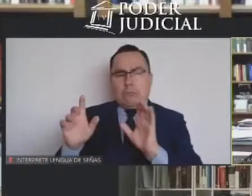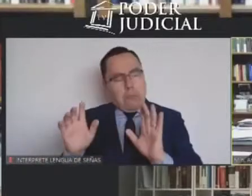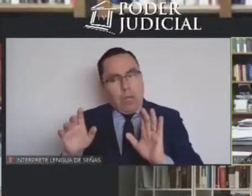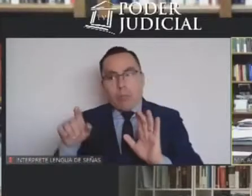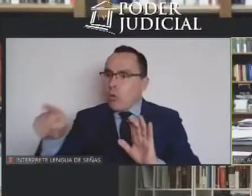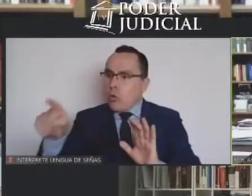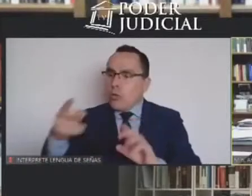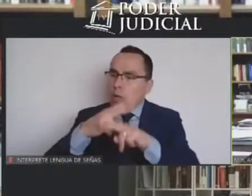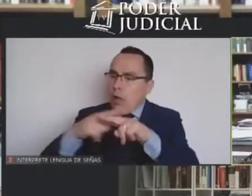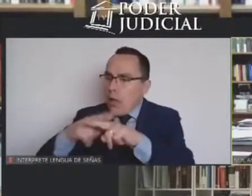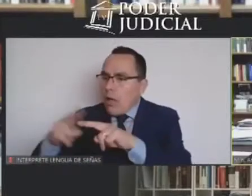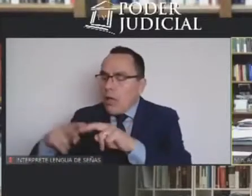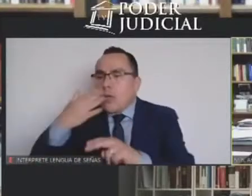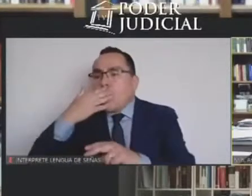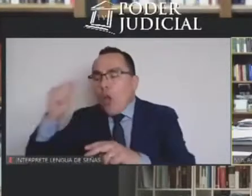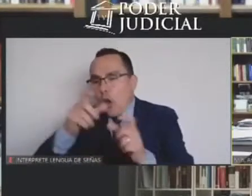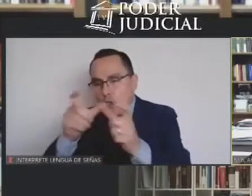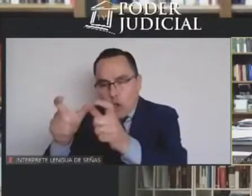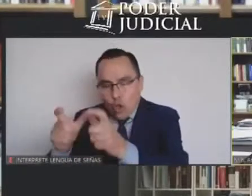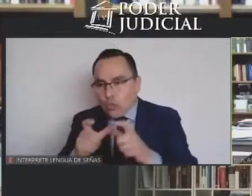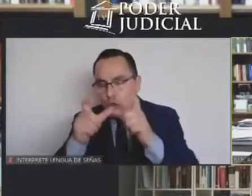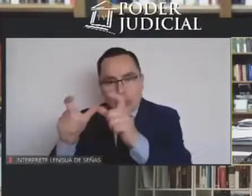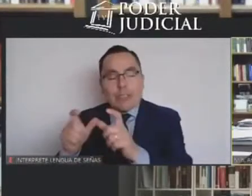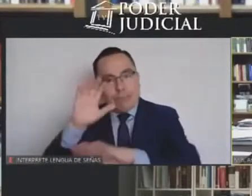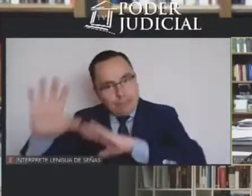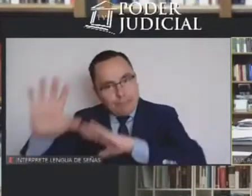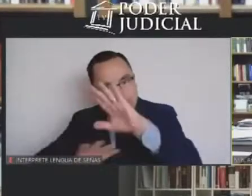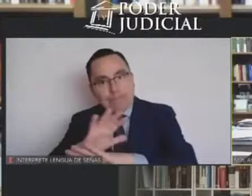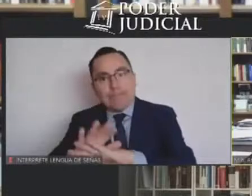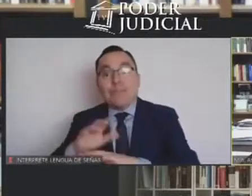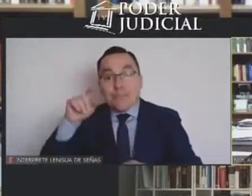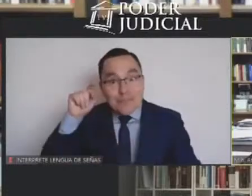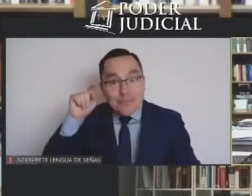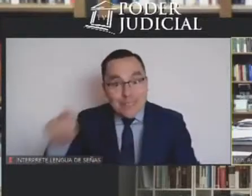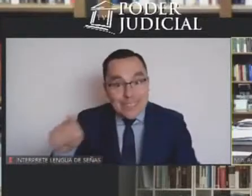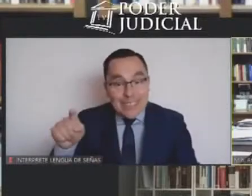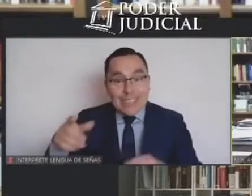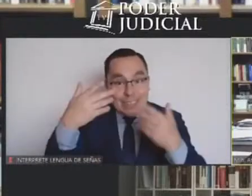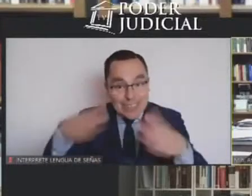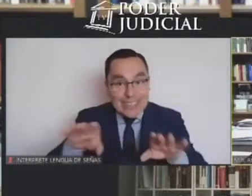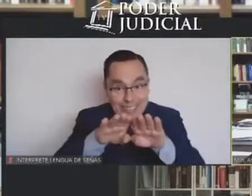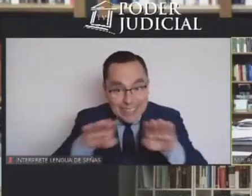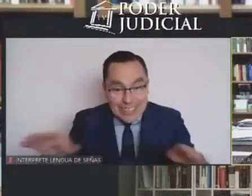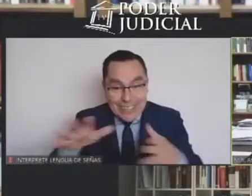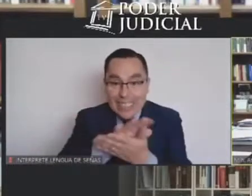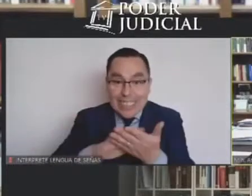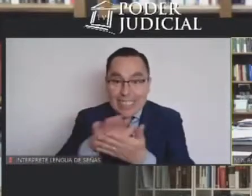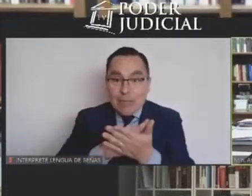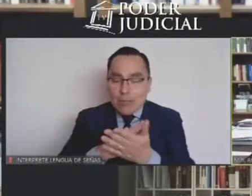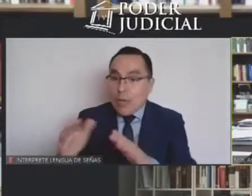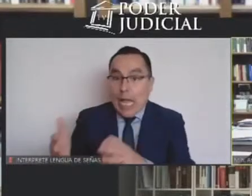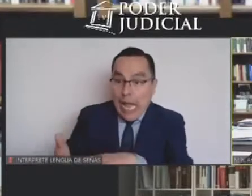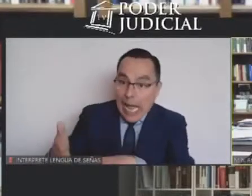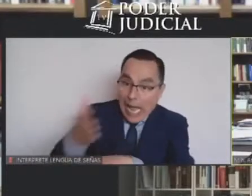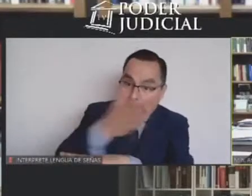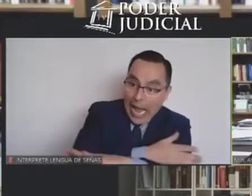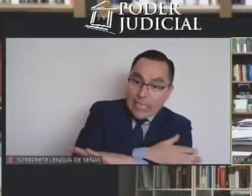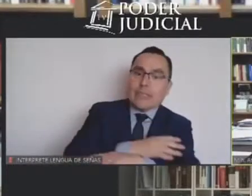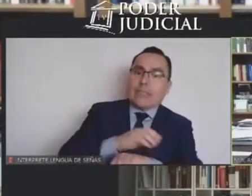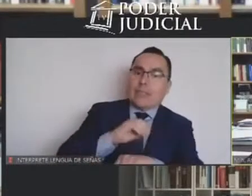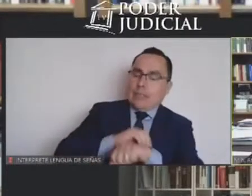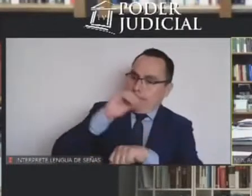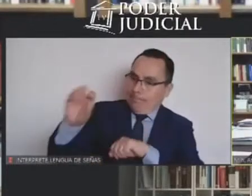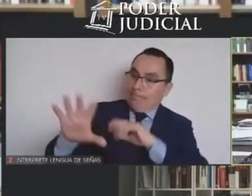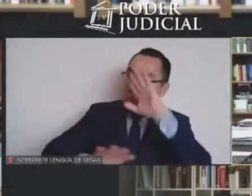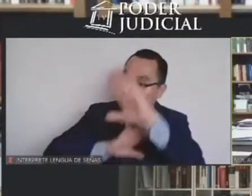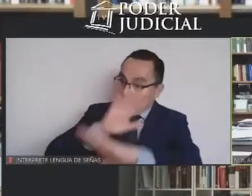y tenemos que controlar. Y de ese punto de vista yo diría que la prevención, a juicio de quien les habla,